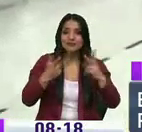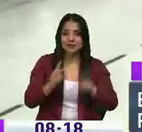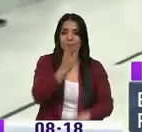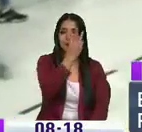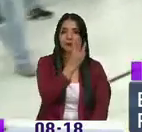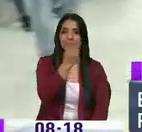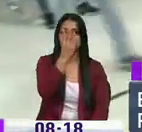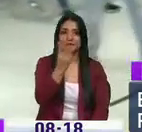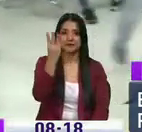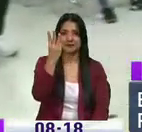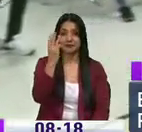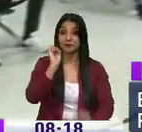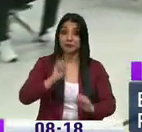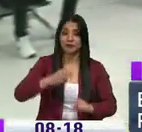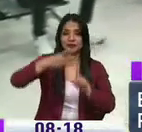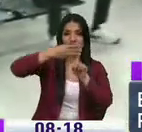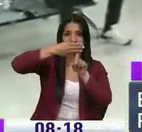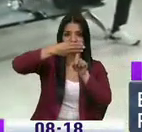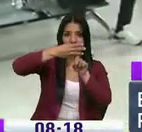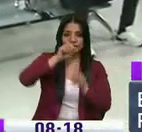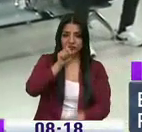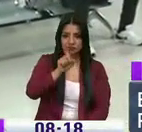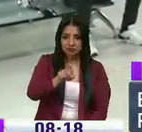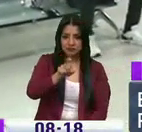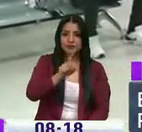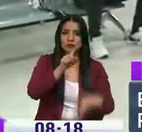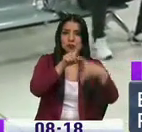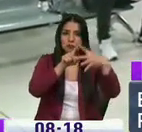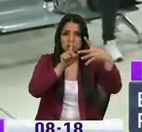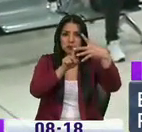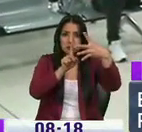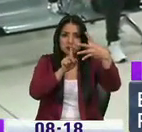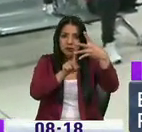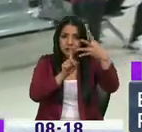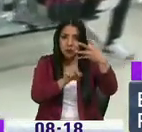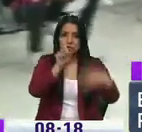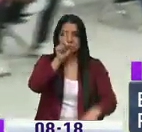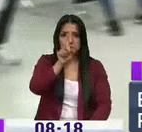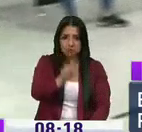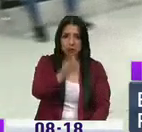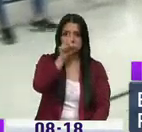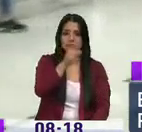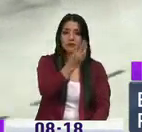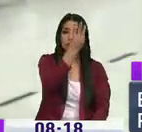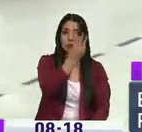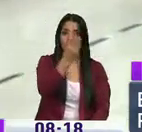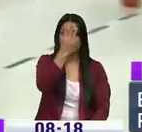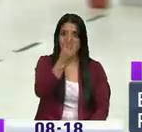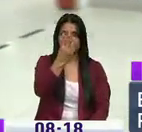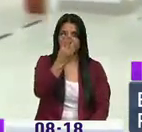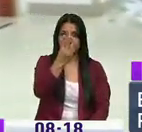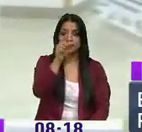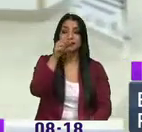virtual. Es un canal donde en 4 sencillos pasos usted accede a la página virtual